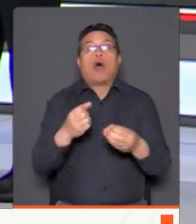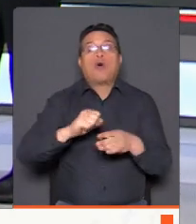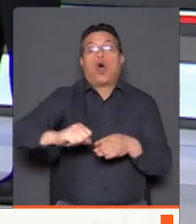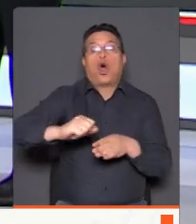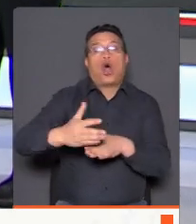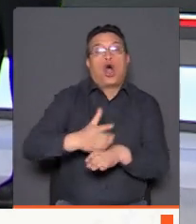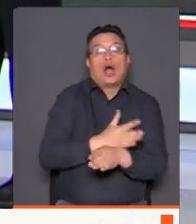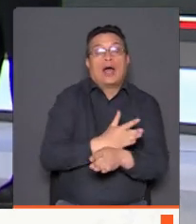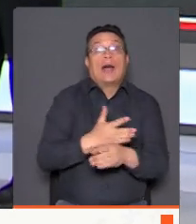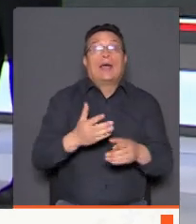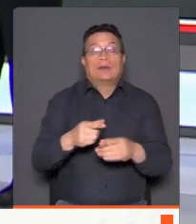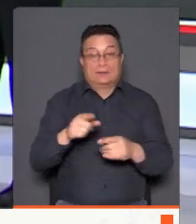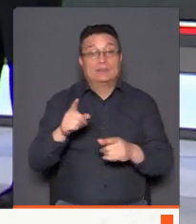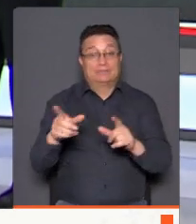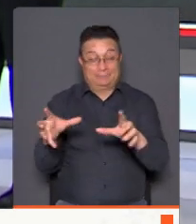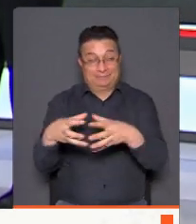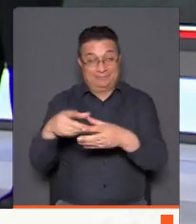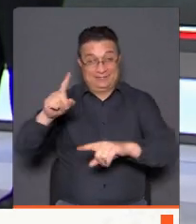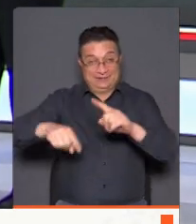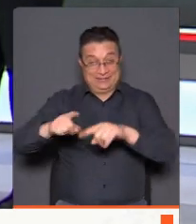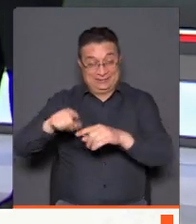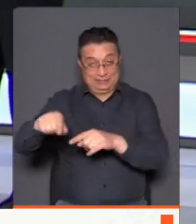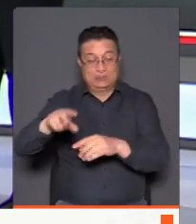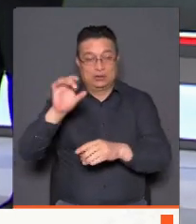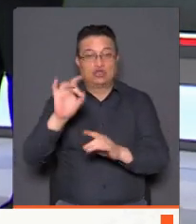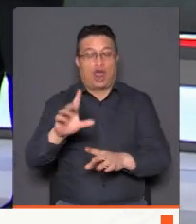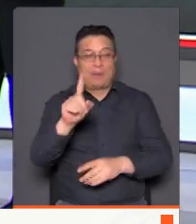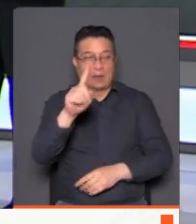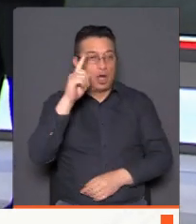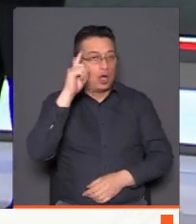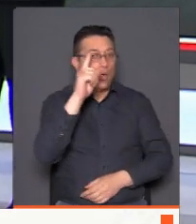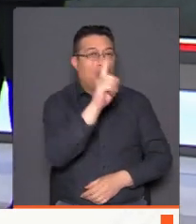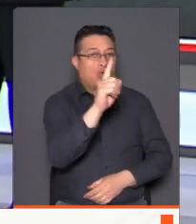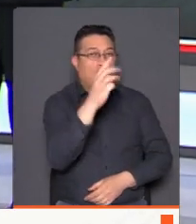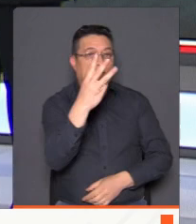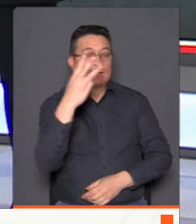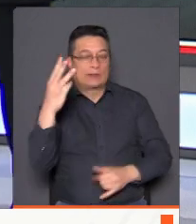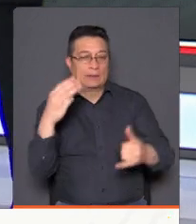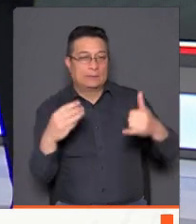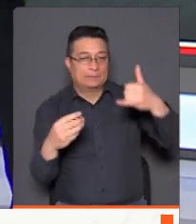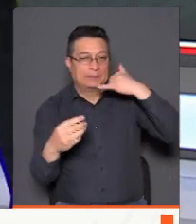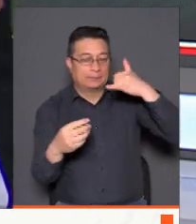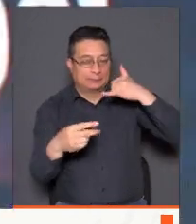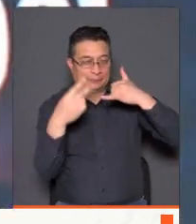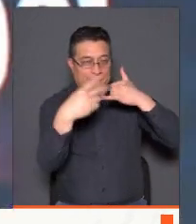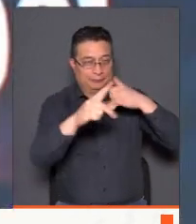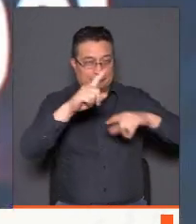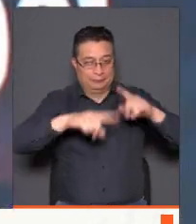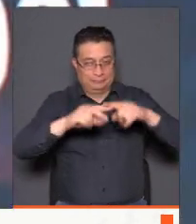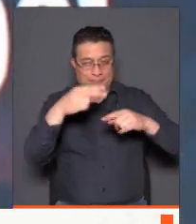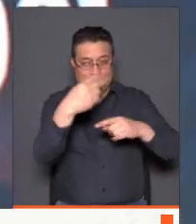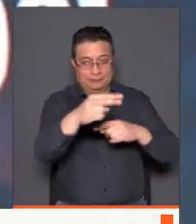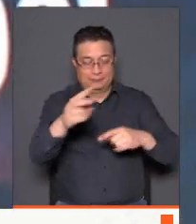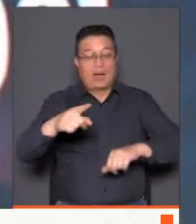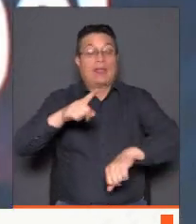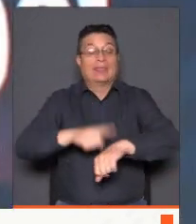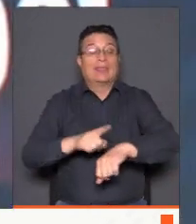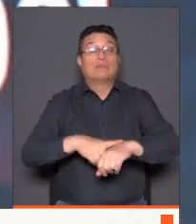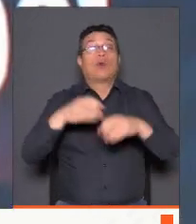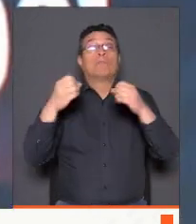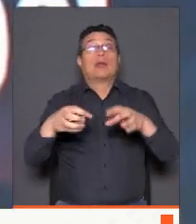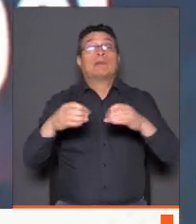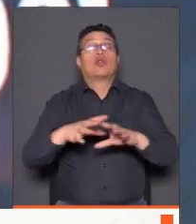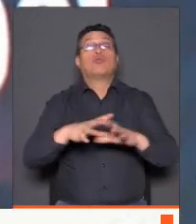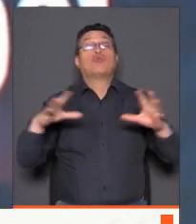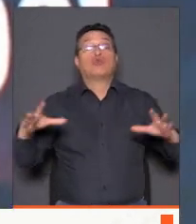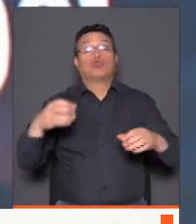que las unidades territoriales se dediquen solamente al 133, al llamado, poder hacer las denuncias, porque hay una gran pérdida de tiempo. Y ya ese vehículo,